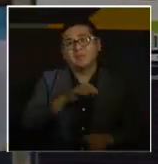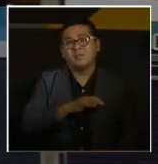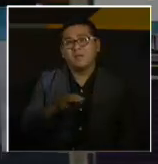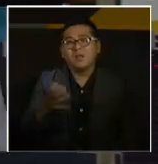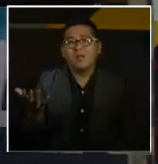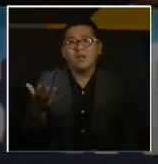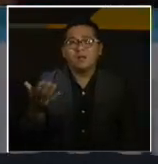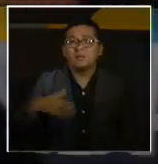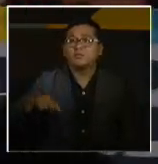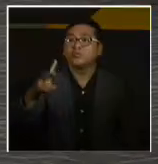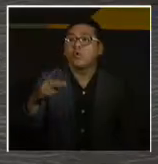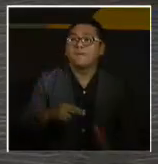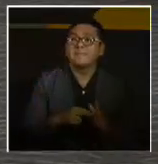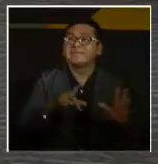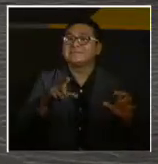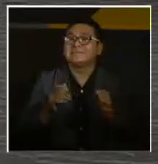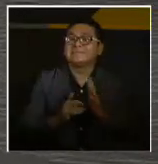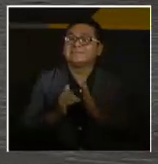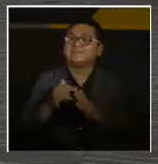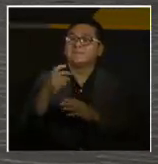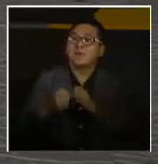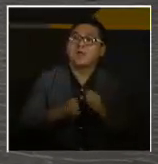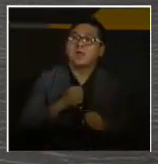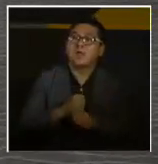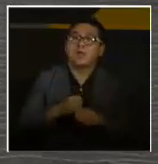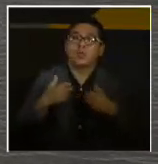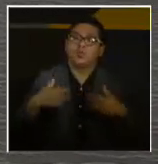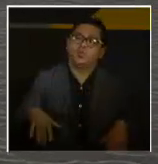podemos hacer con 2.700 millones de pesos.